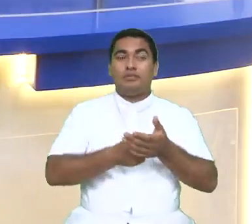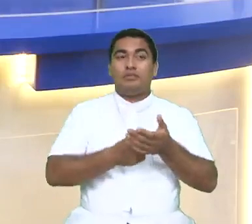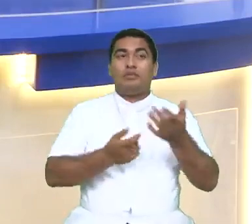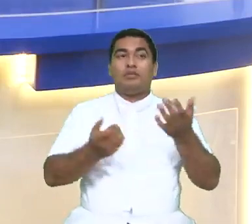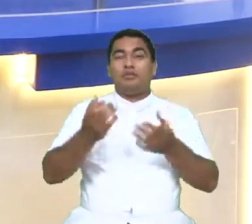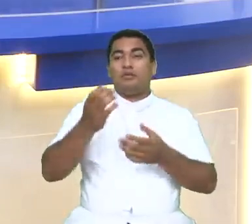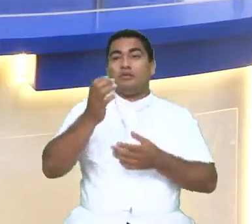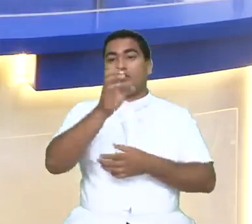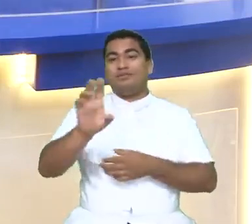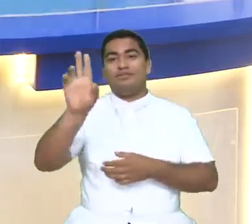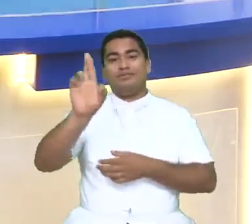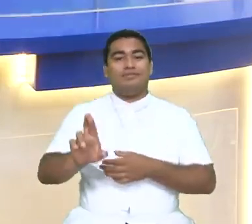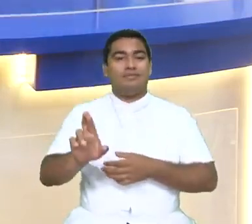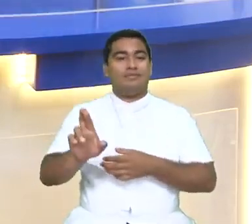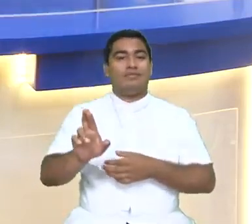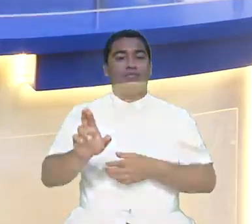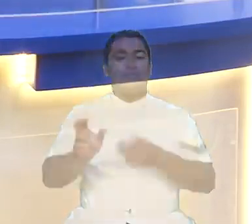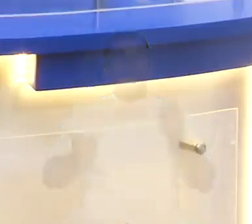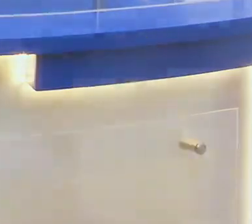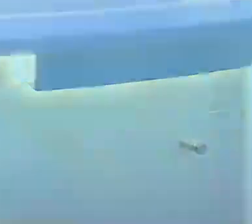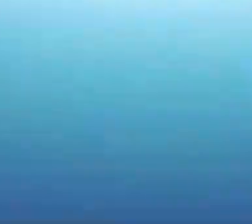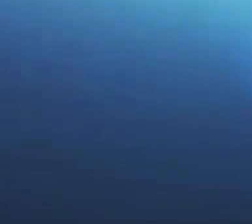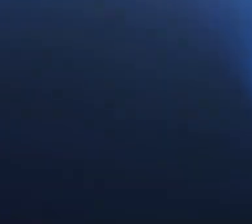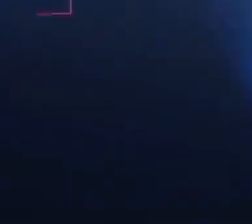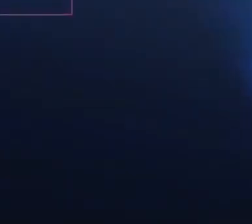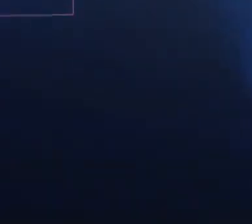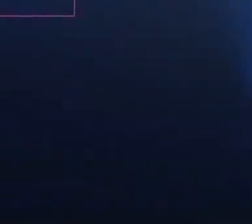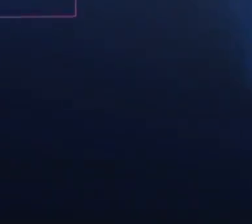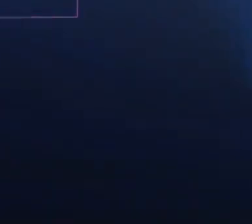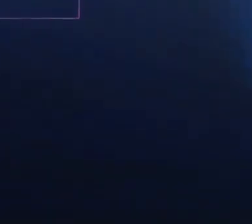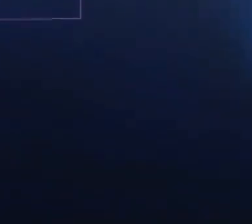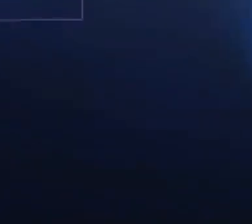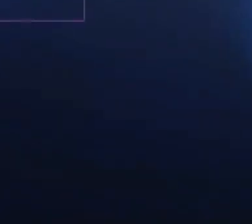terrestre de carga de Costa Rica.